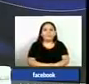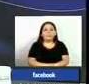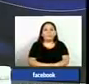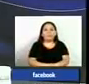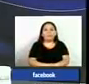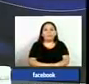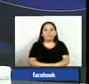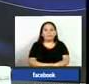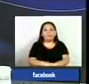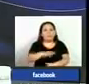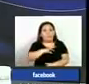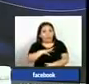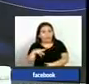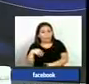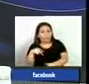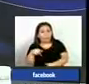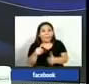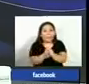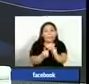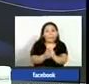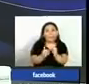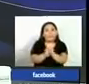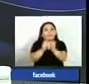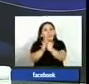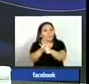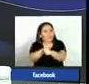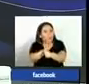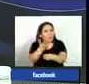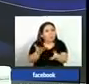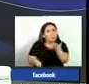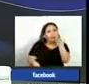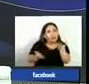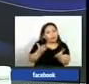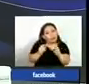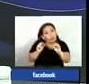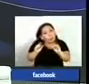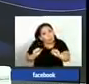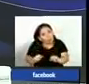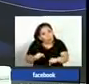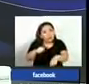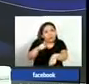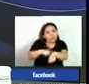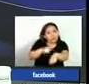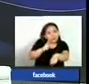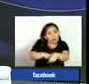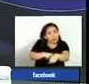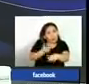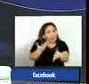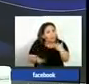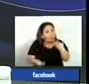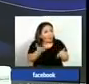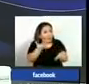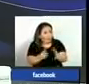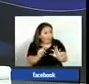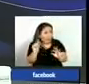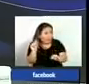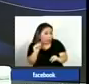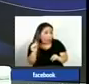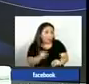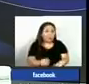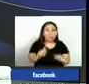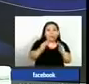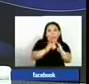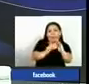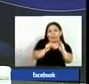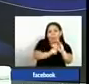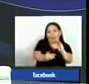Y familias afectadas por la pandemia del COVID-19 podrían tener un periodo de ferido para pagar el servicio de agua potable,